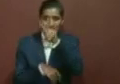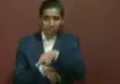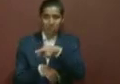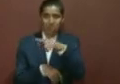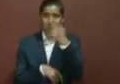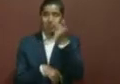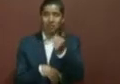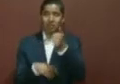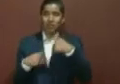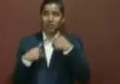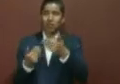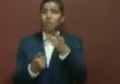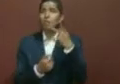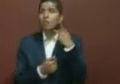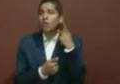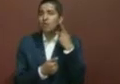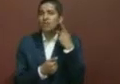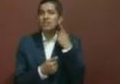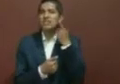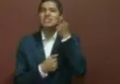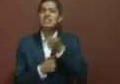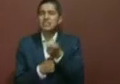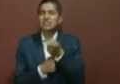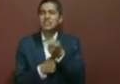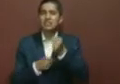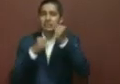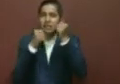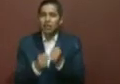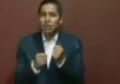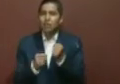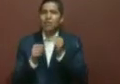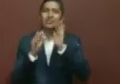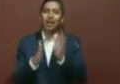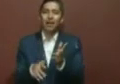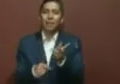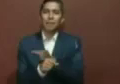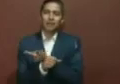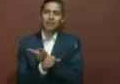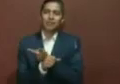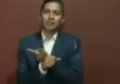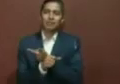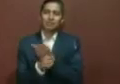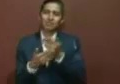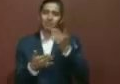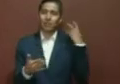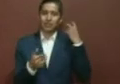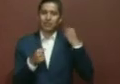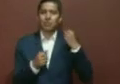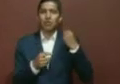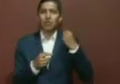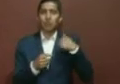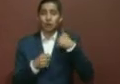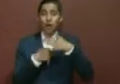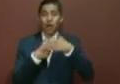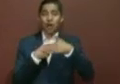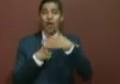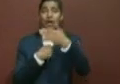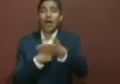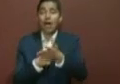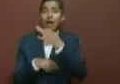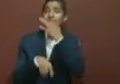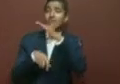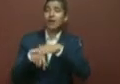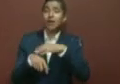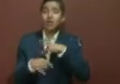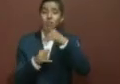dije a Ciro, en política lo único seguro es lo que ya pasó. Entonces, adelantar de que ya yo soy